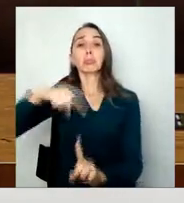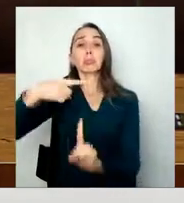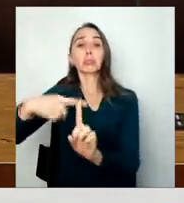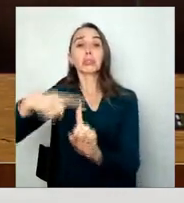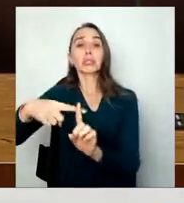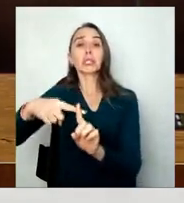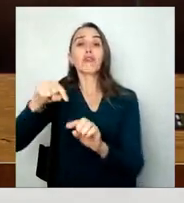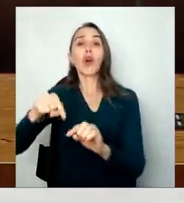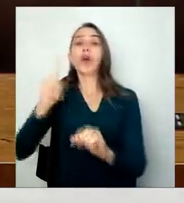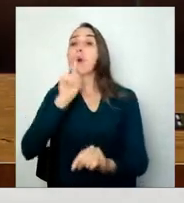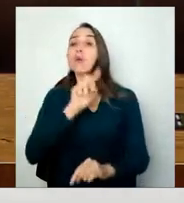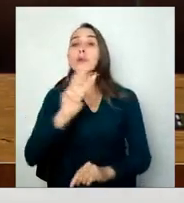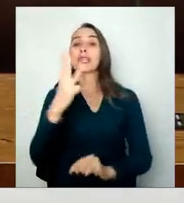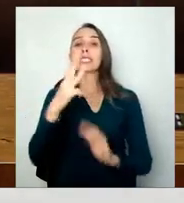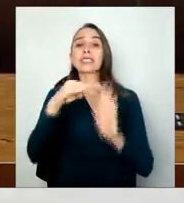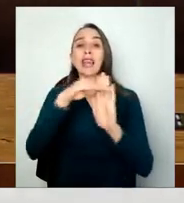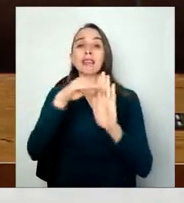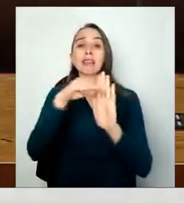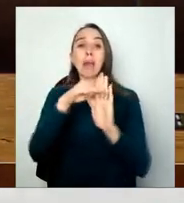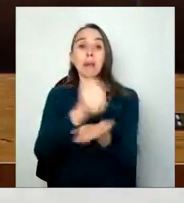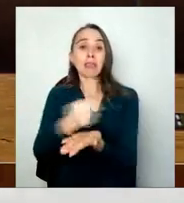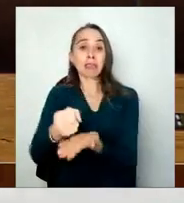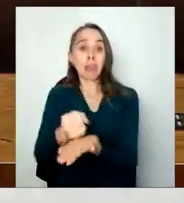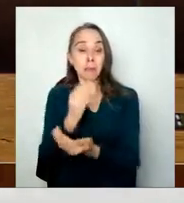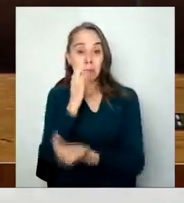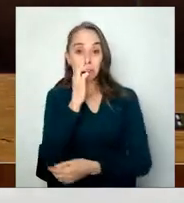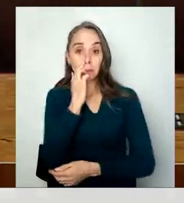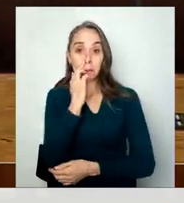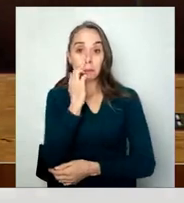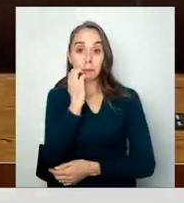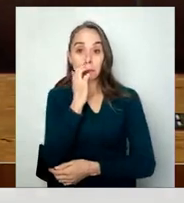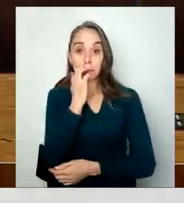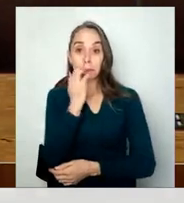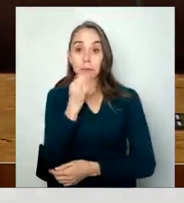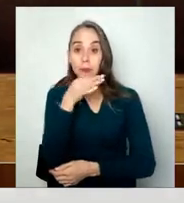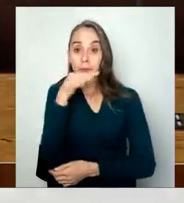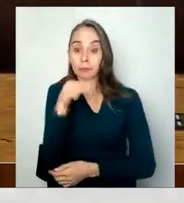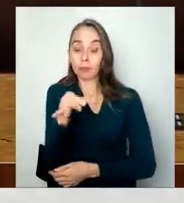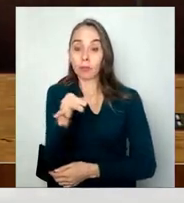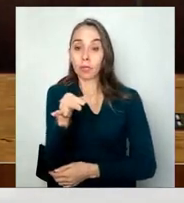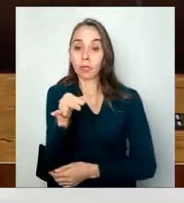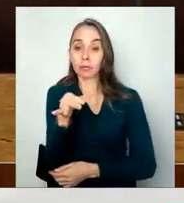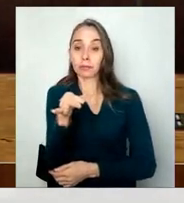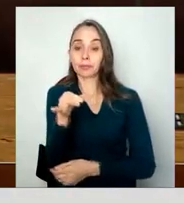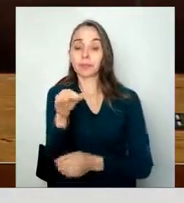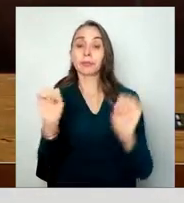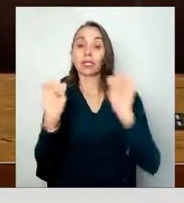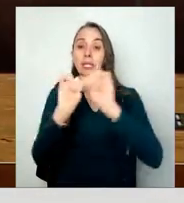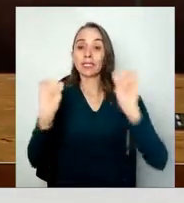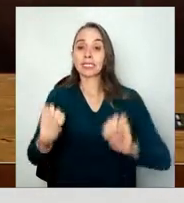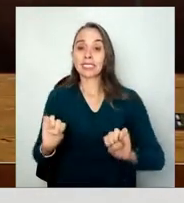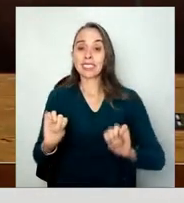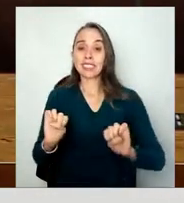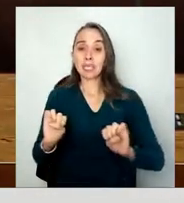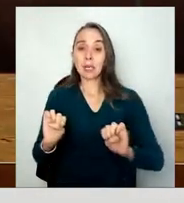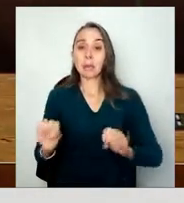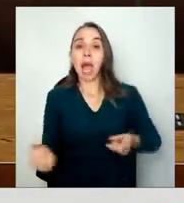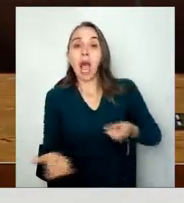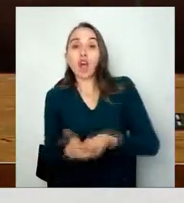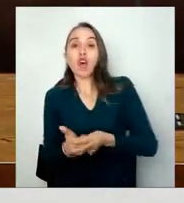quisiera señalar que particularmente en lo que se refiere lo que se refiere al sistema de compra ágil este